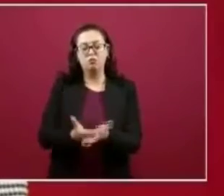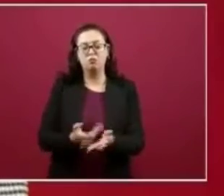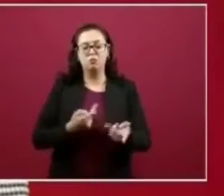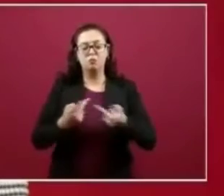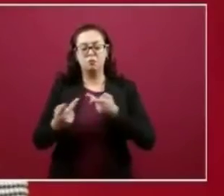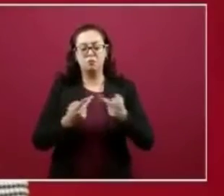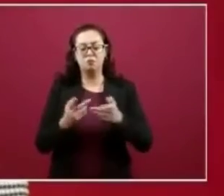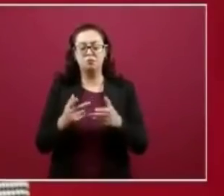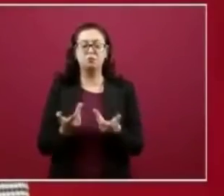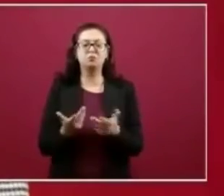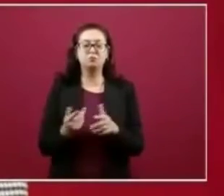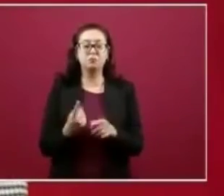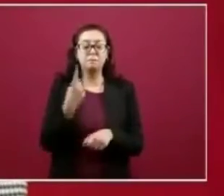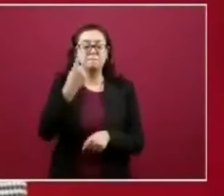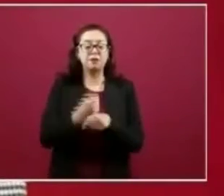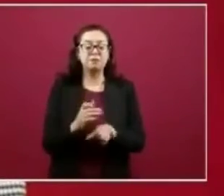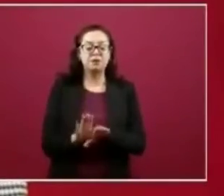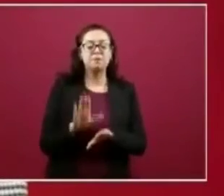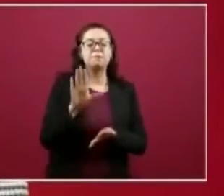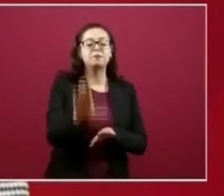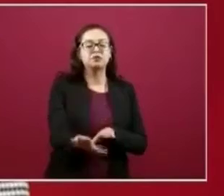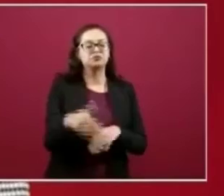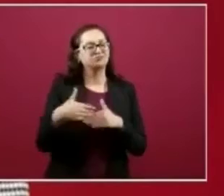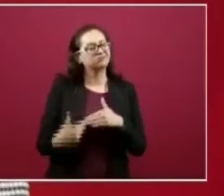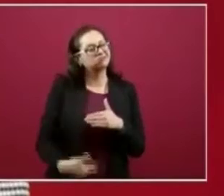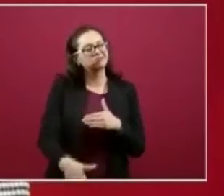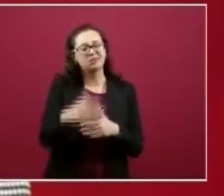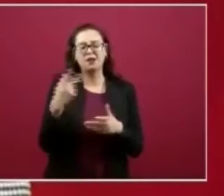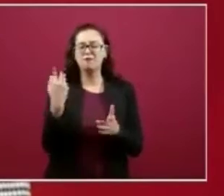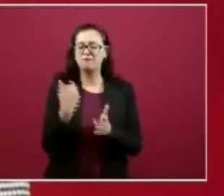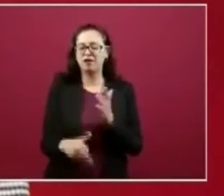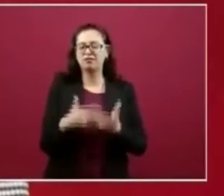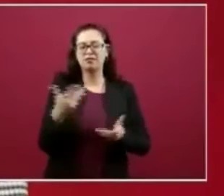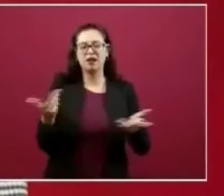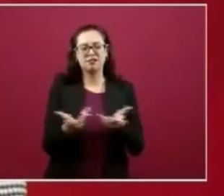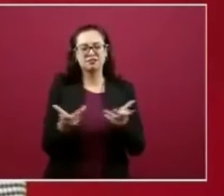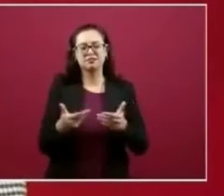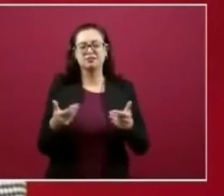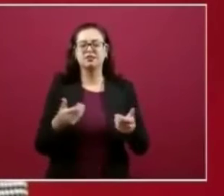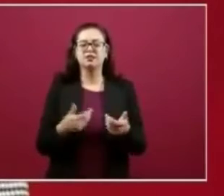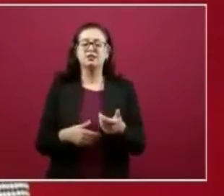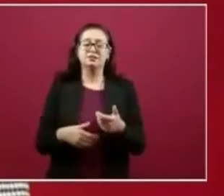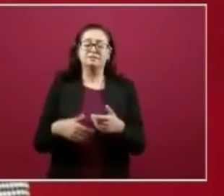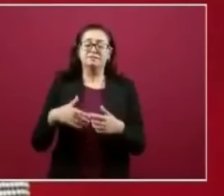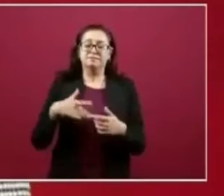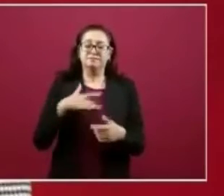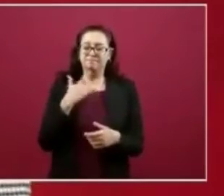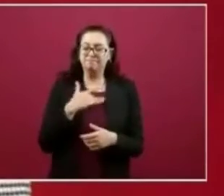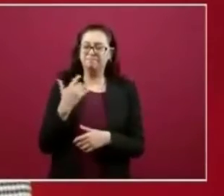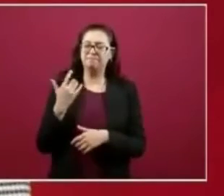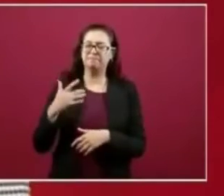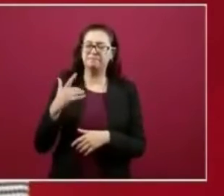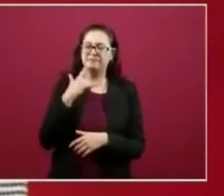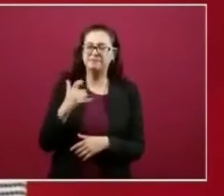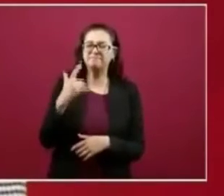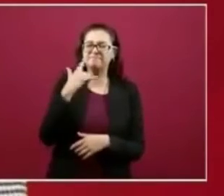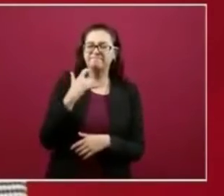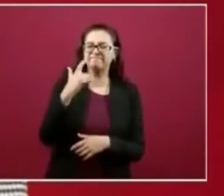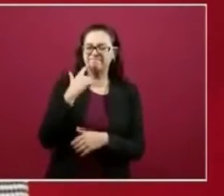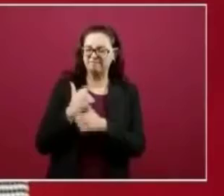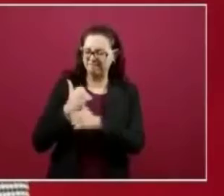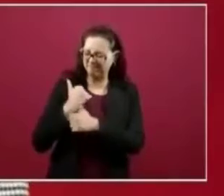paso de muchos más que desde el punto de partida de una carrera de largo aliento en donde nos motivan